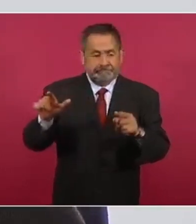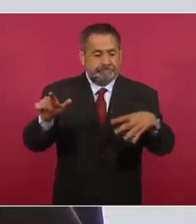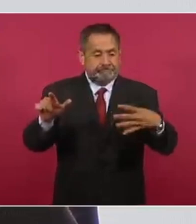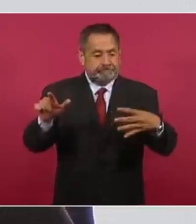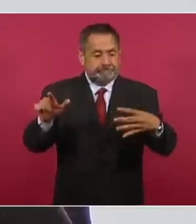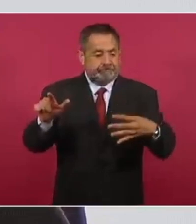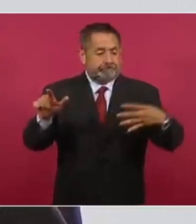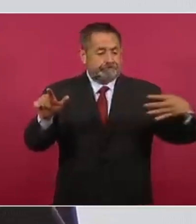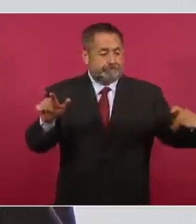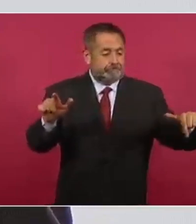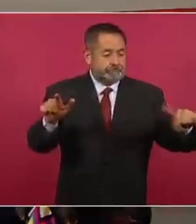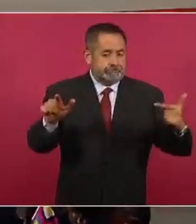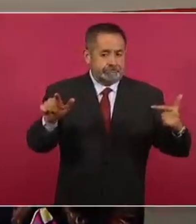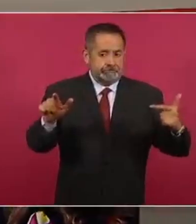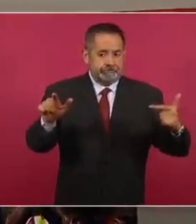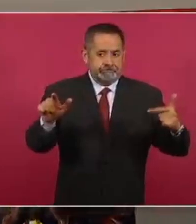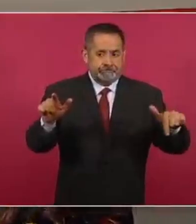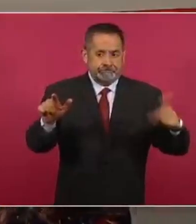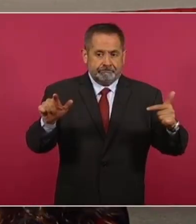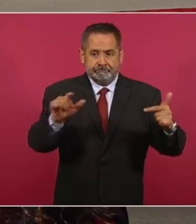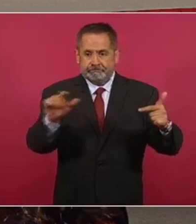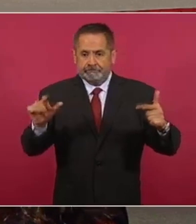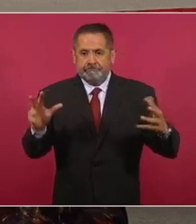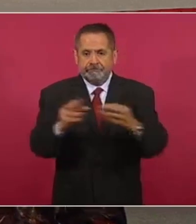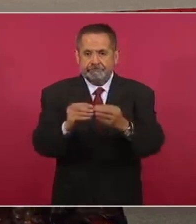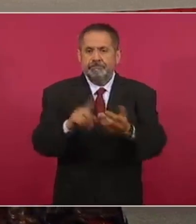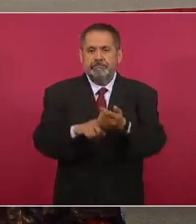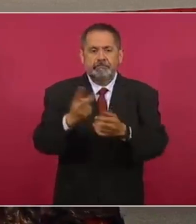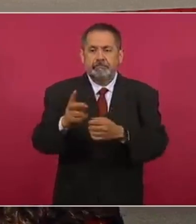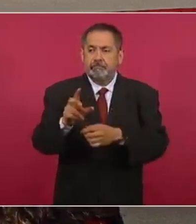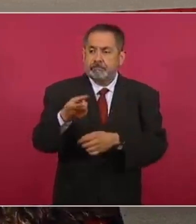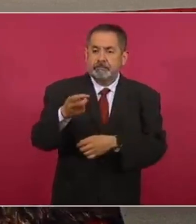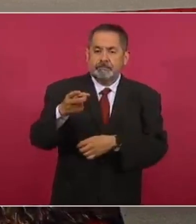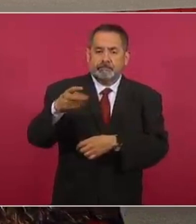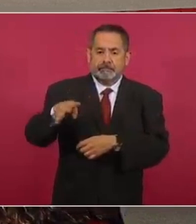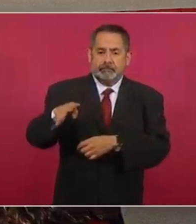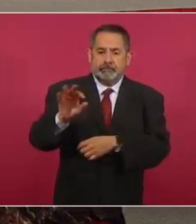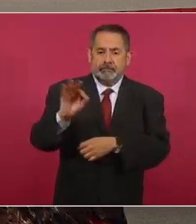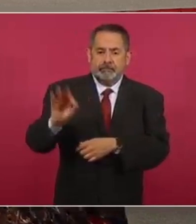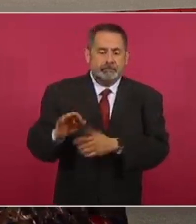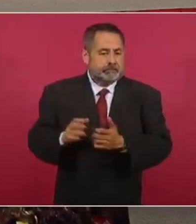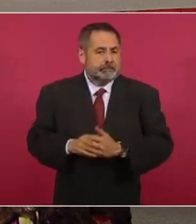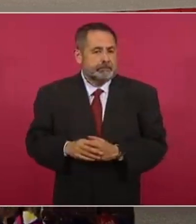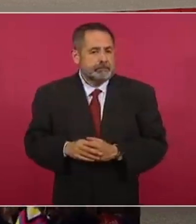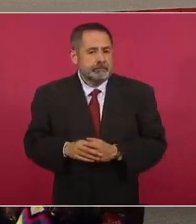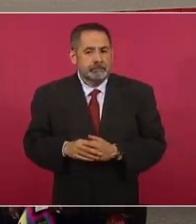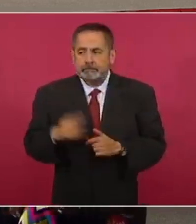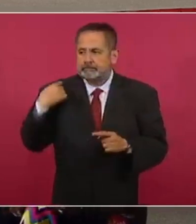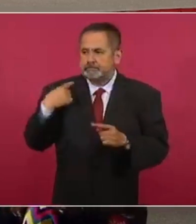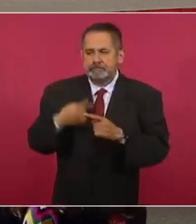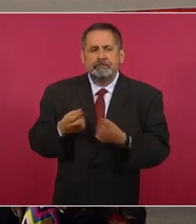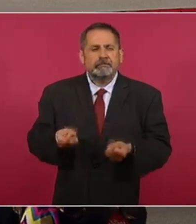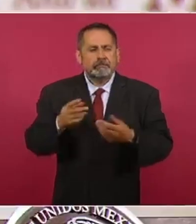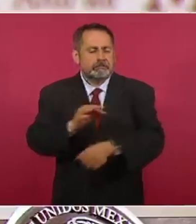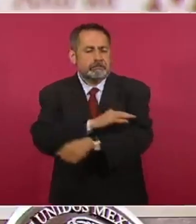esa razón hoy se ve un 39% pero estamos avanzando rápidamente en este grupo lo último el total de refuerzos aplicados